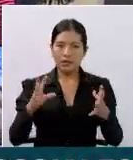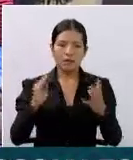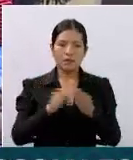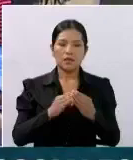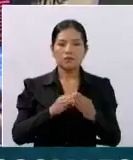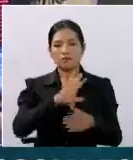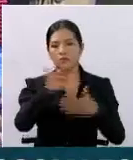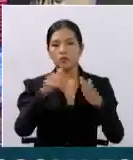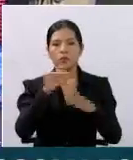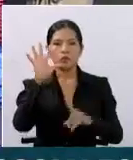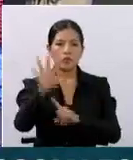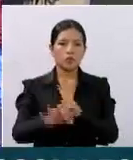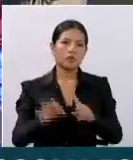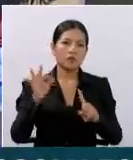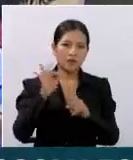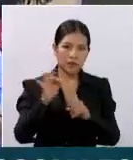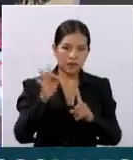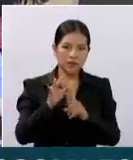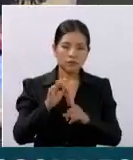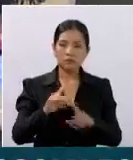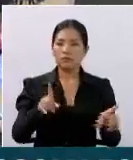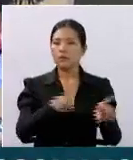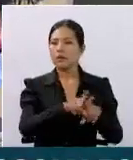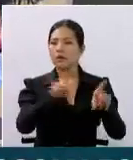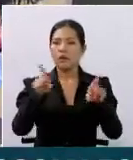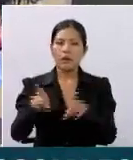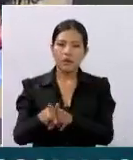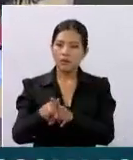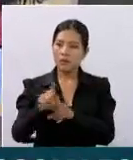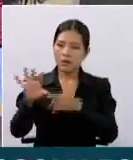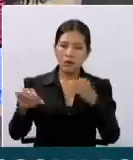como confederación, sino también en